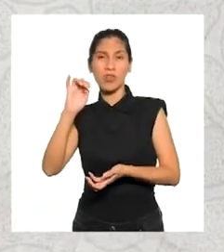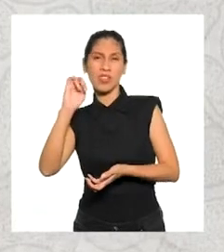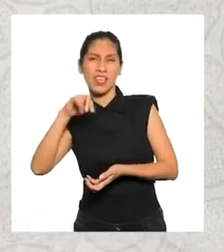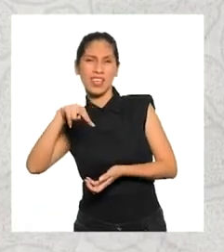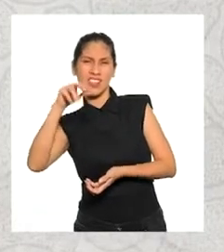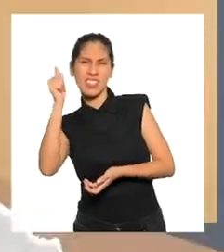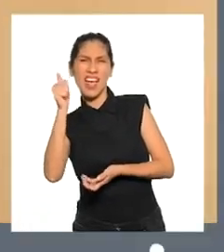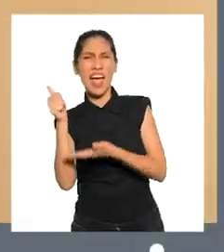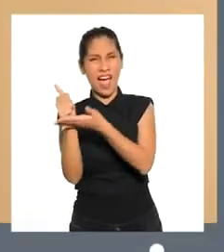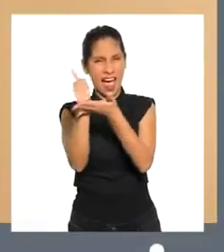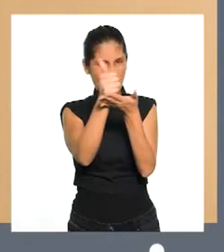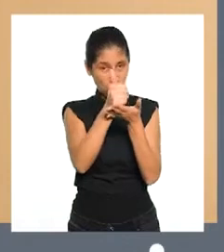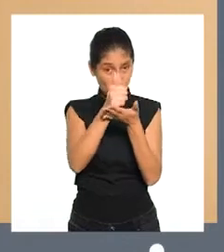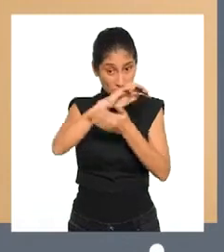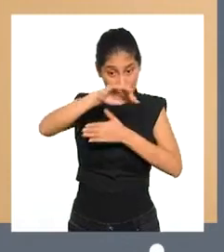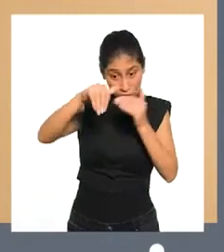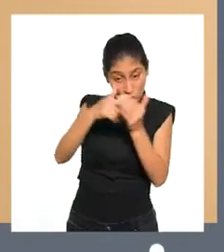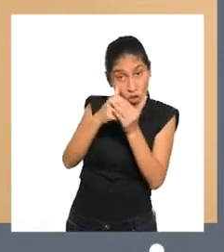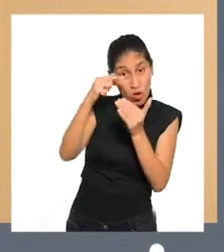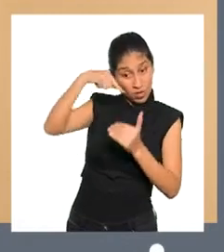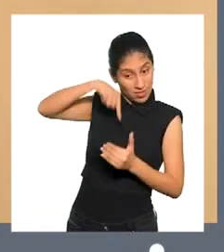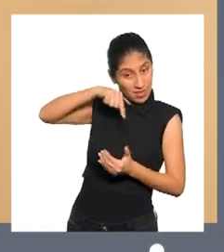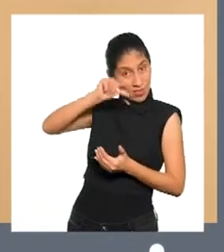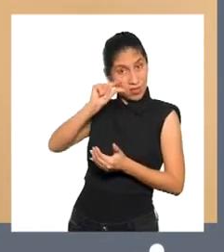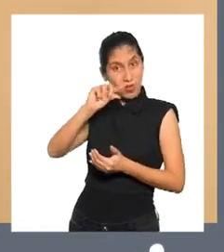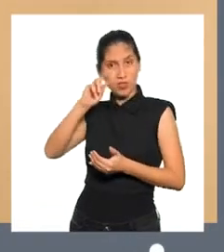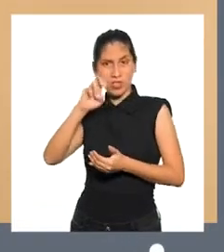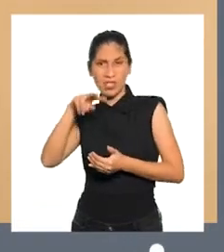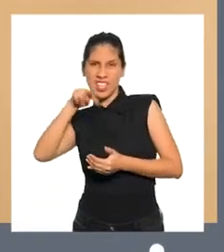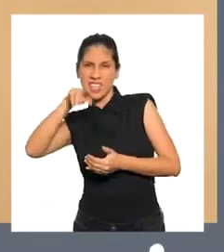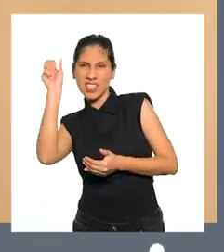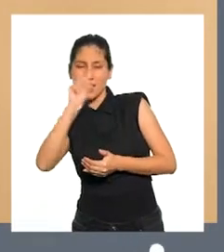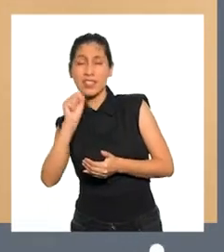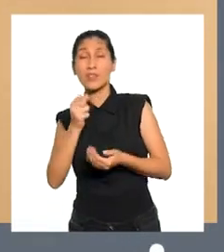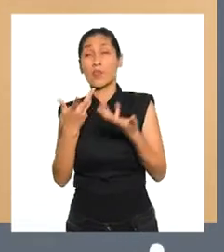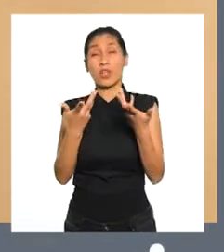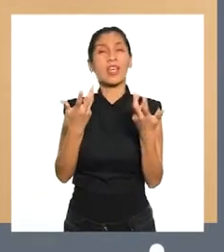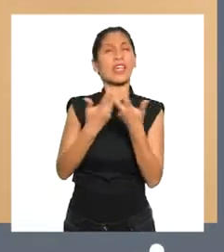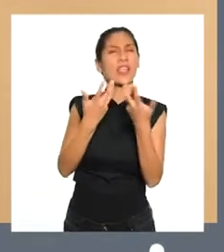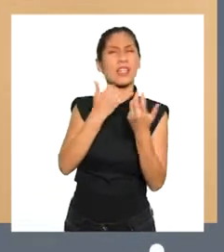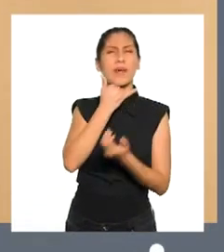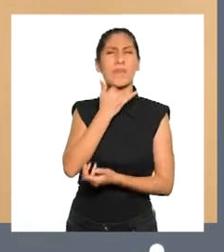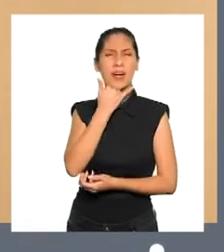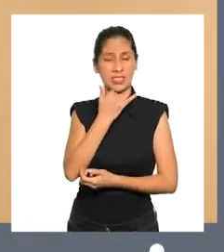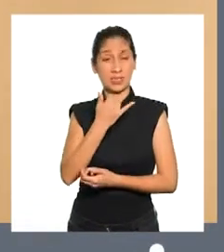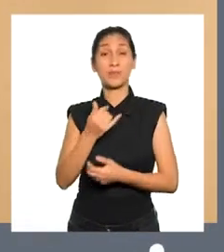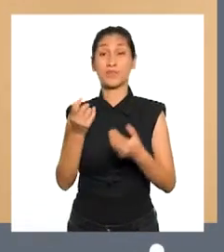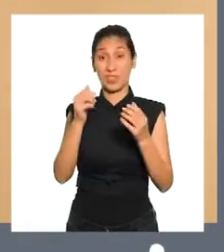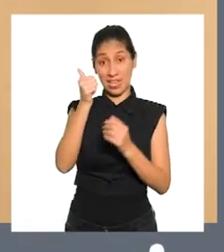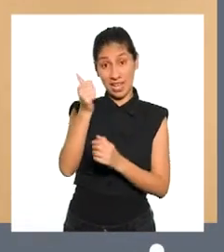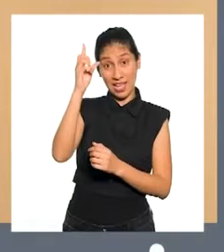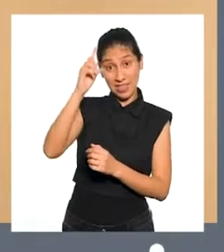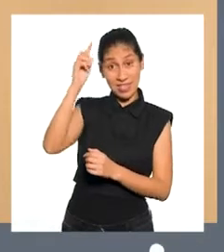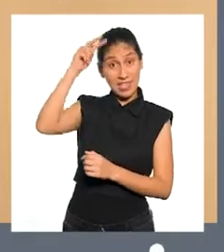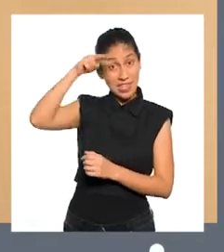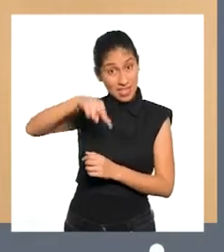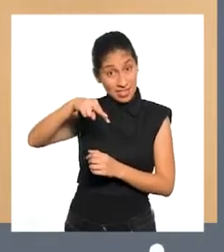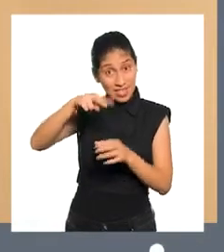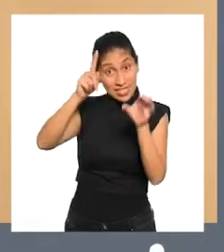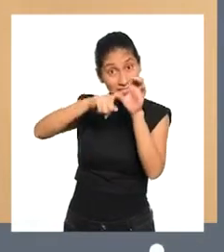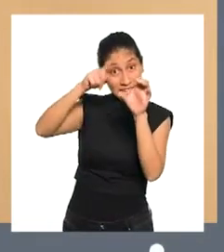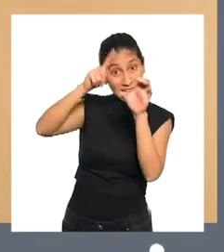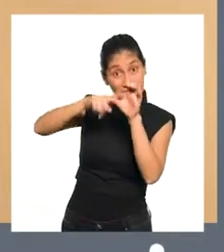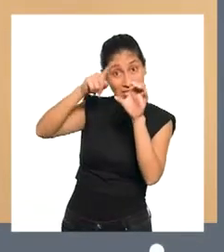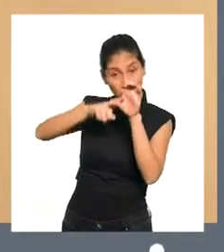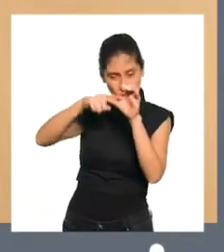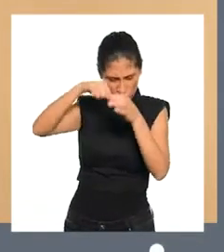genes. Lo que sucede es que el ADN dentro de una célula se organiza como cromatina, es decir, una especie